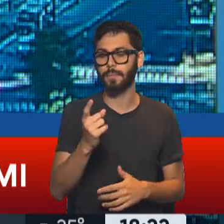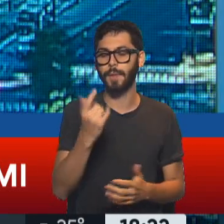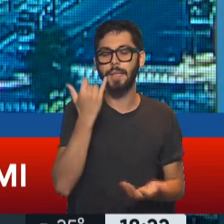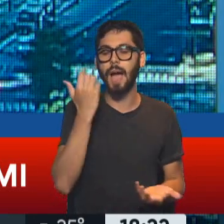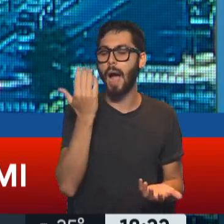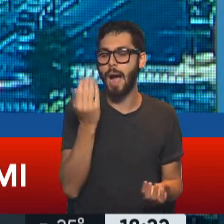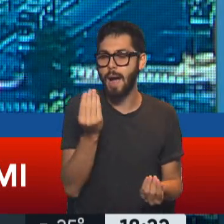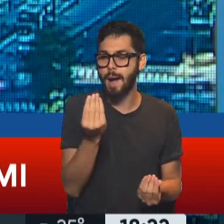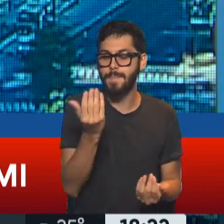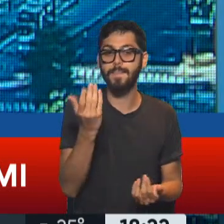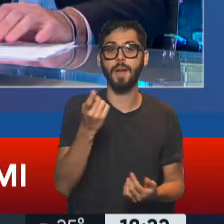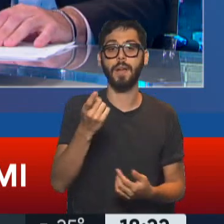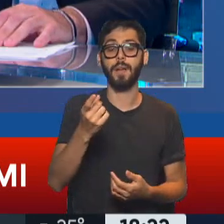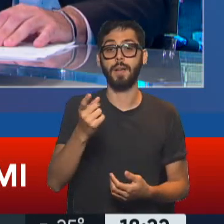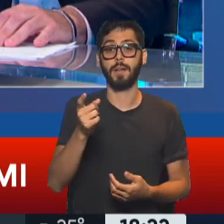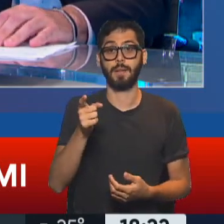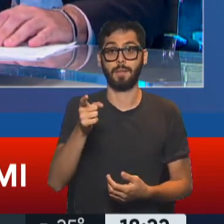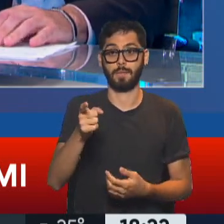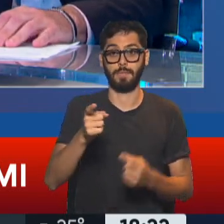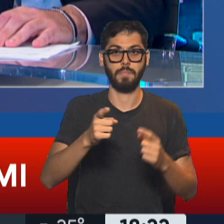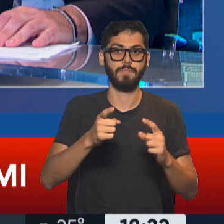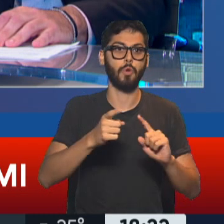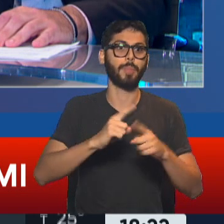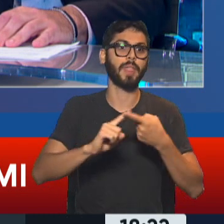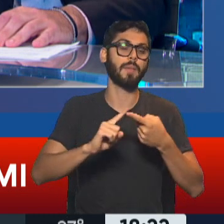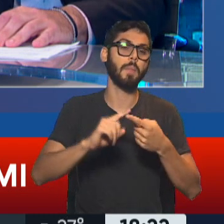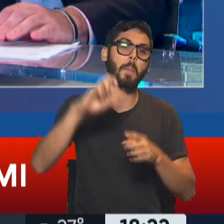digamos, la presentación de este preacuerdo